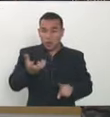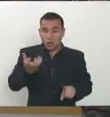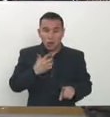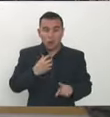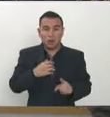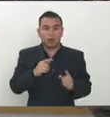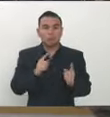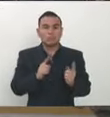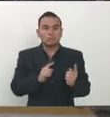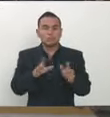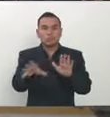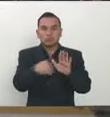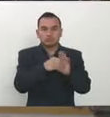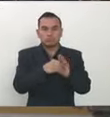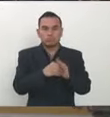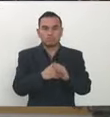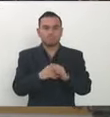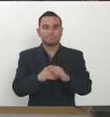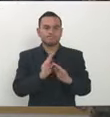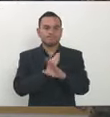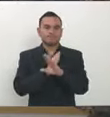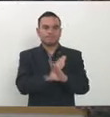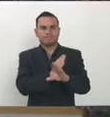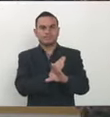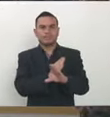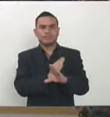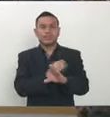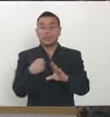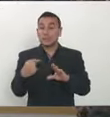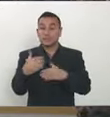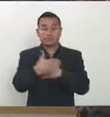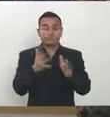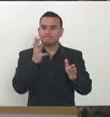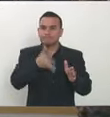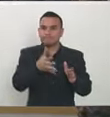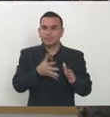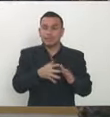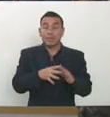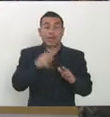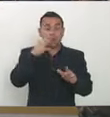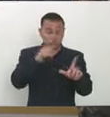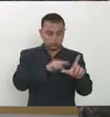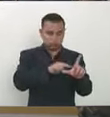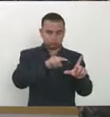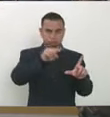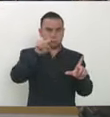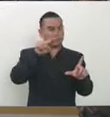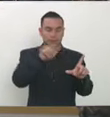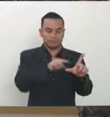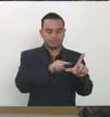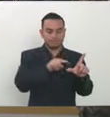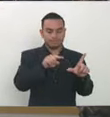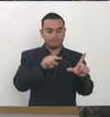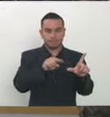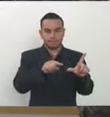que cada caso tiene y poderlos tratar de contener lo más posible y bajar esa curva tan famosa.